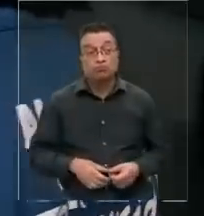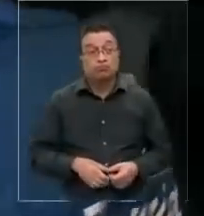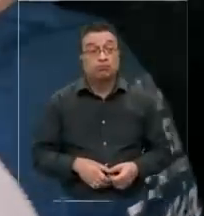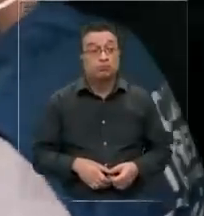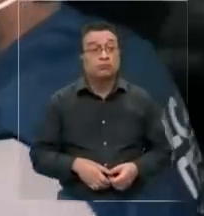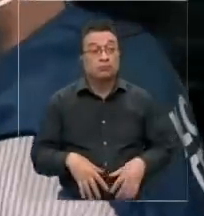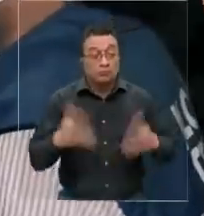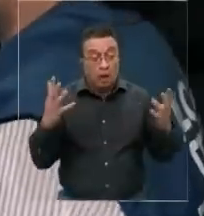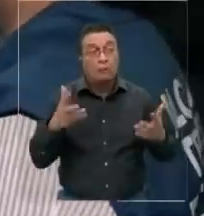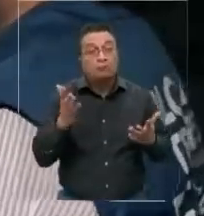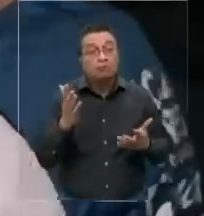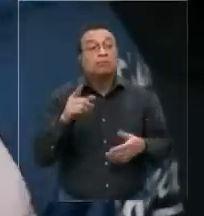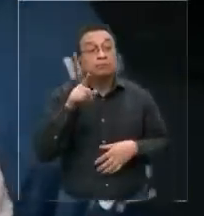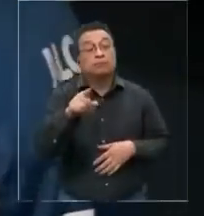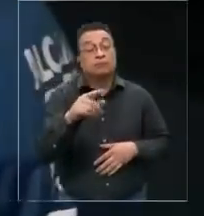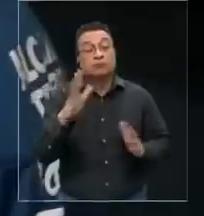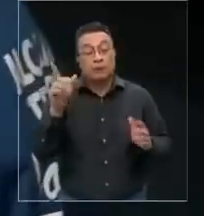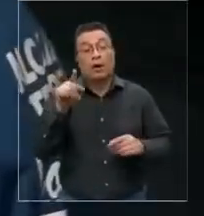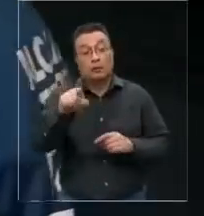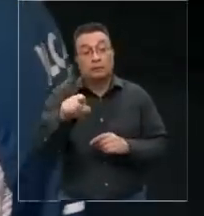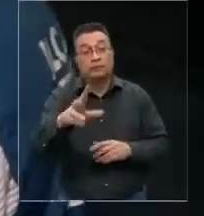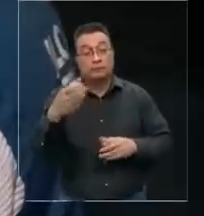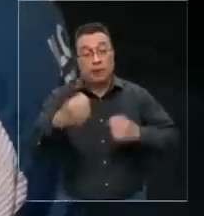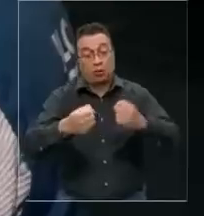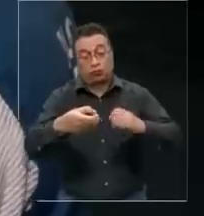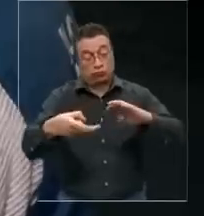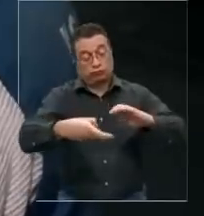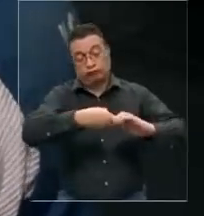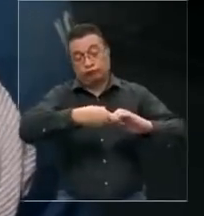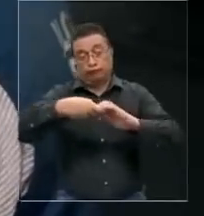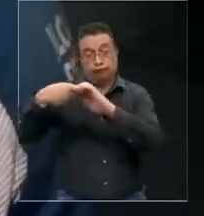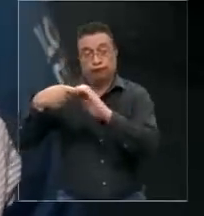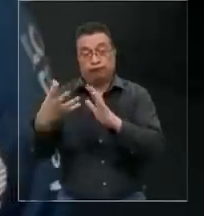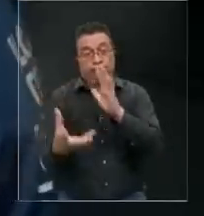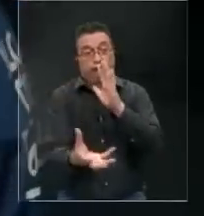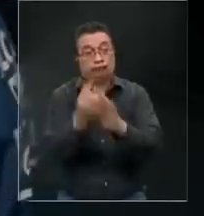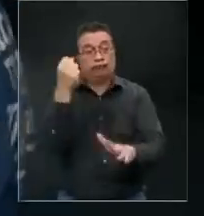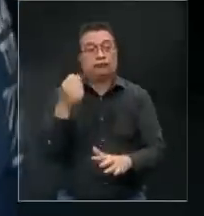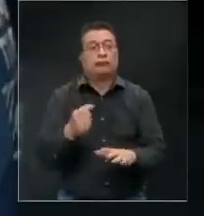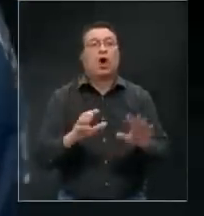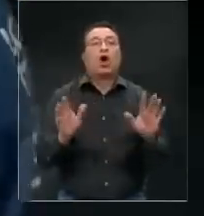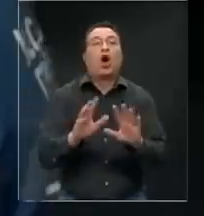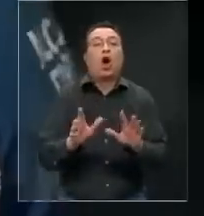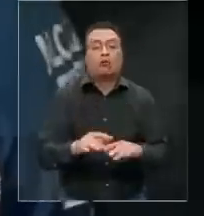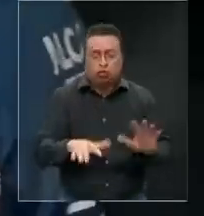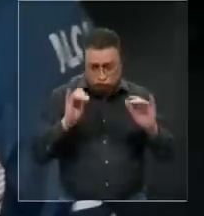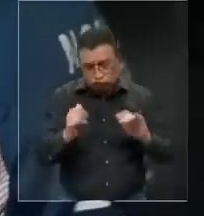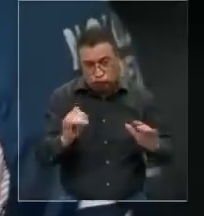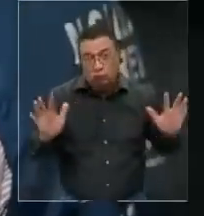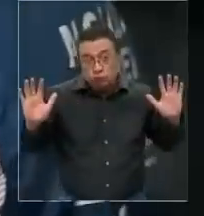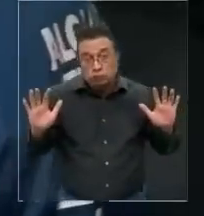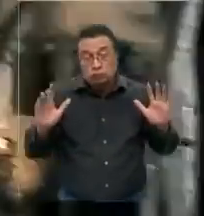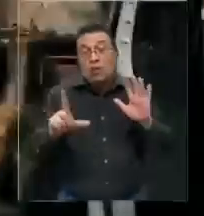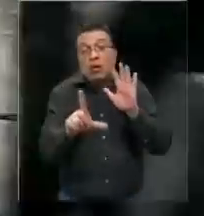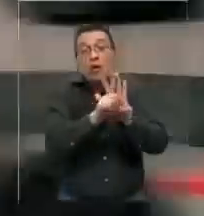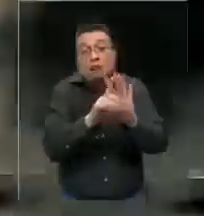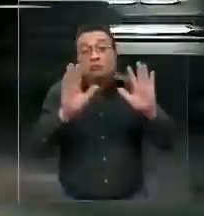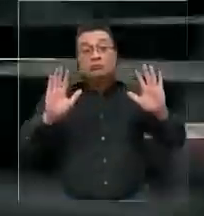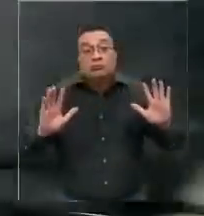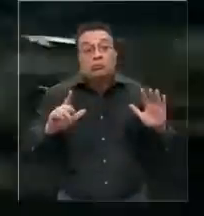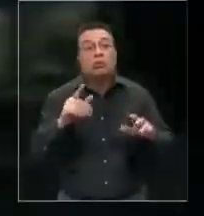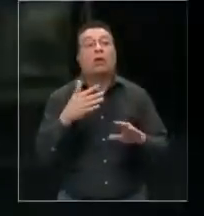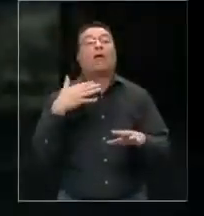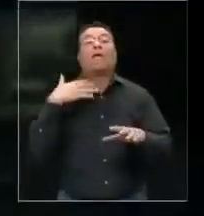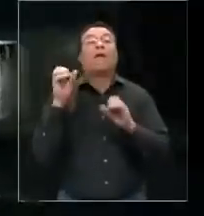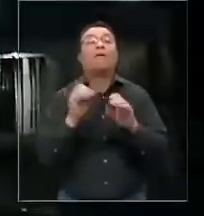Levo, no me oye, bueno, le vamos, le vamos a llevar el vehículo. No. Sí, pues. Así es la ley. ¿Estaban botando